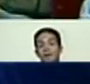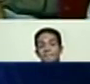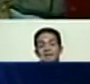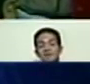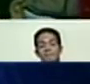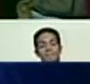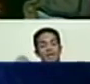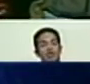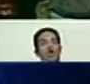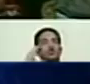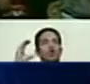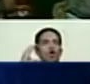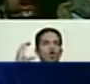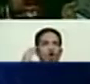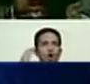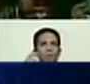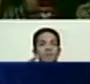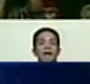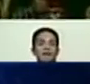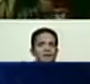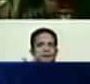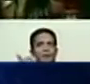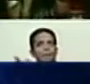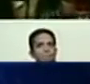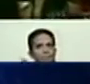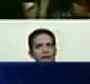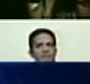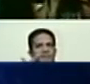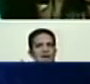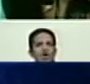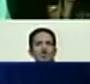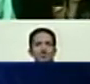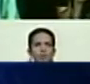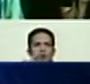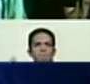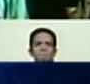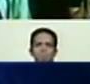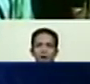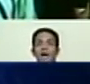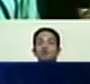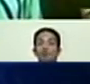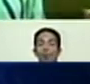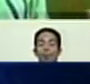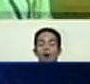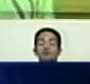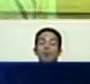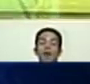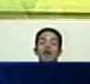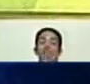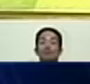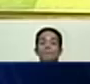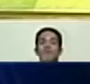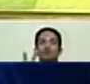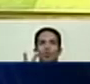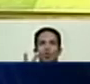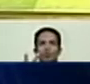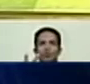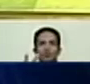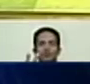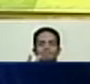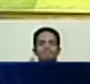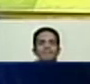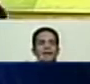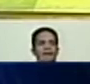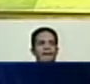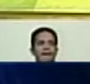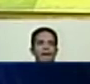es un plan golpista, como el de 2002, pero en otra condición, con otros elementos, con